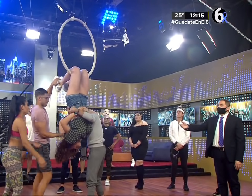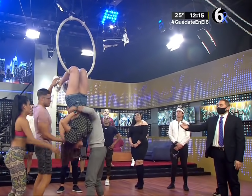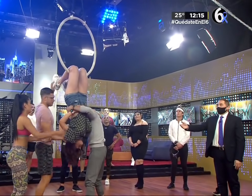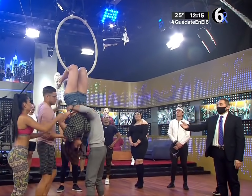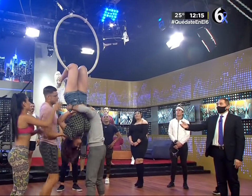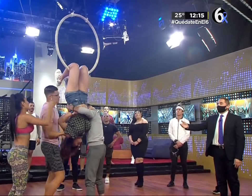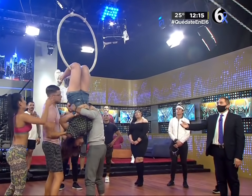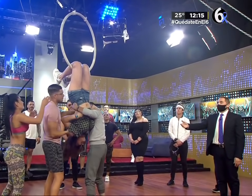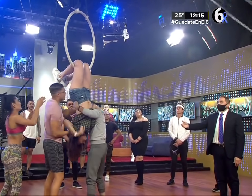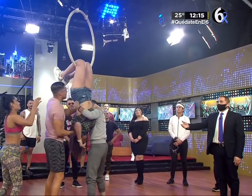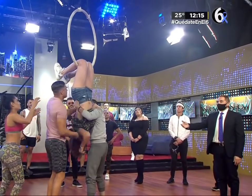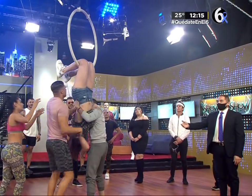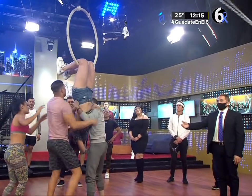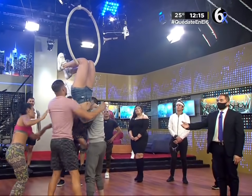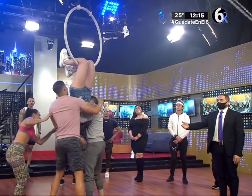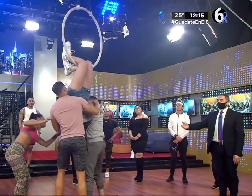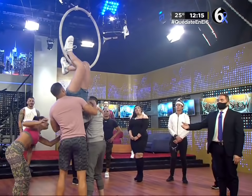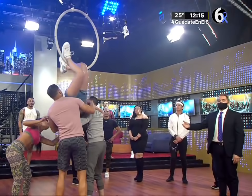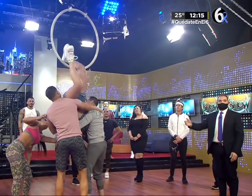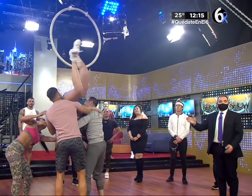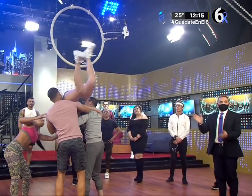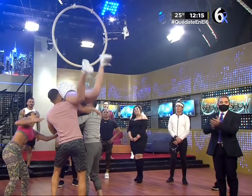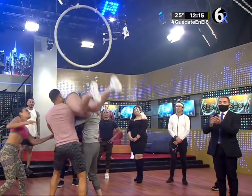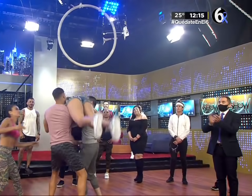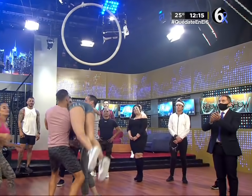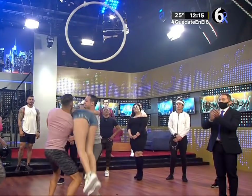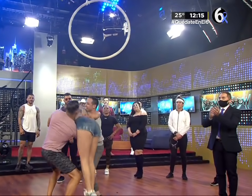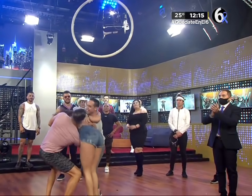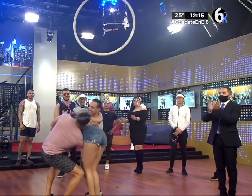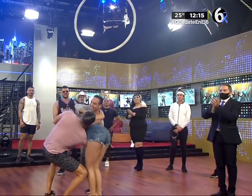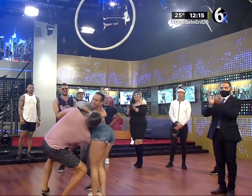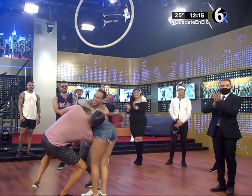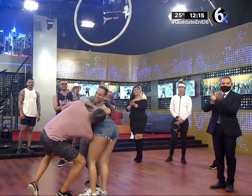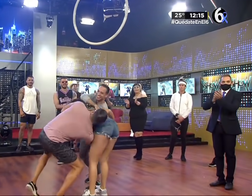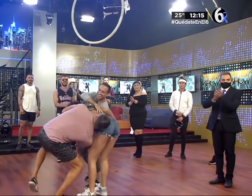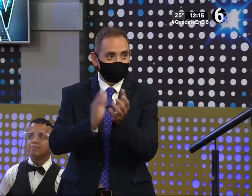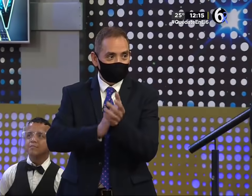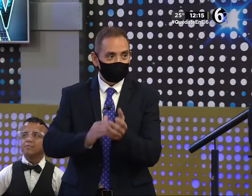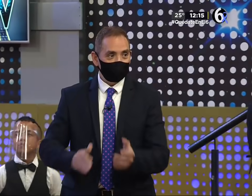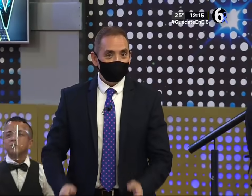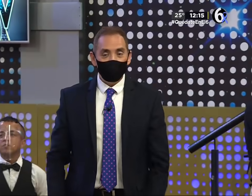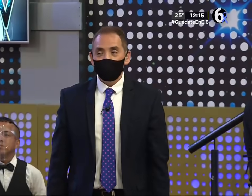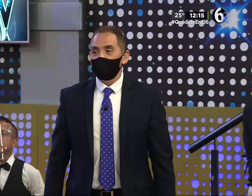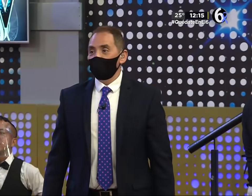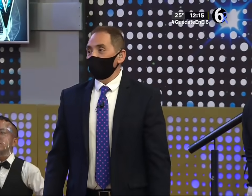Baja. Sosténganla. Ahora sí. Baja. ¡Bravo! Así.